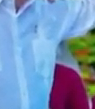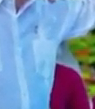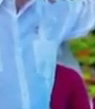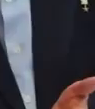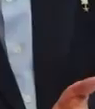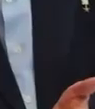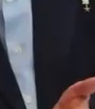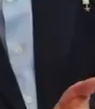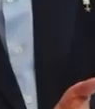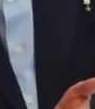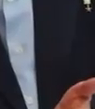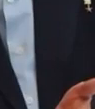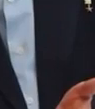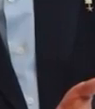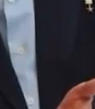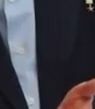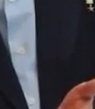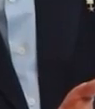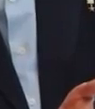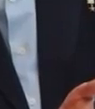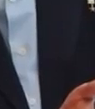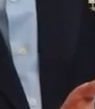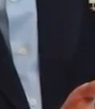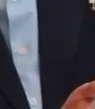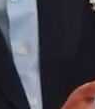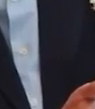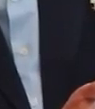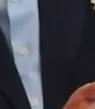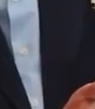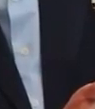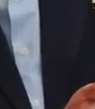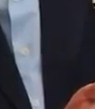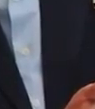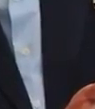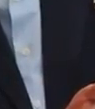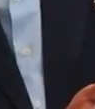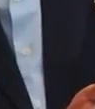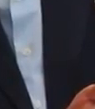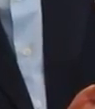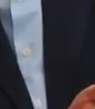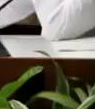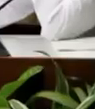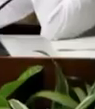diestro. Quiero hacer un congreso del lunero.